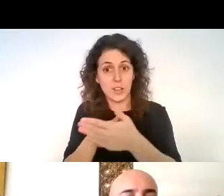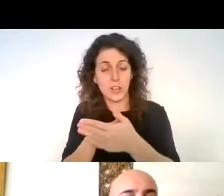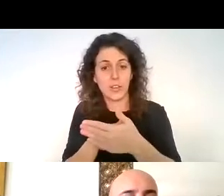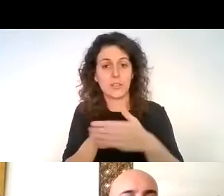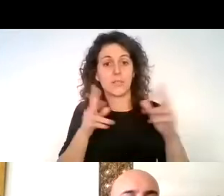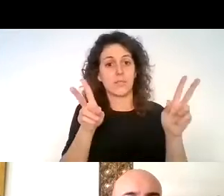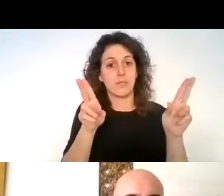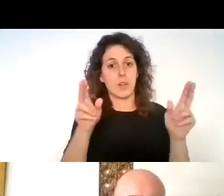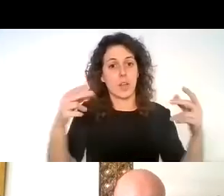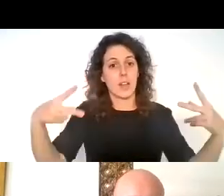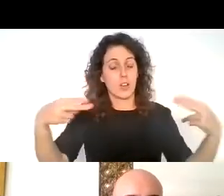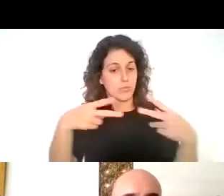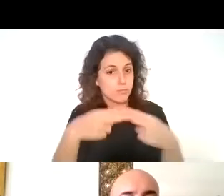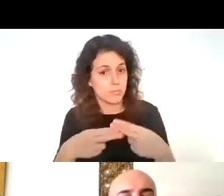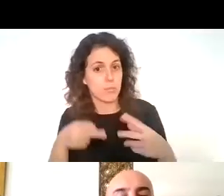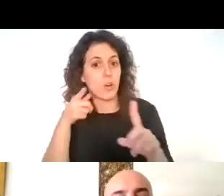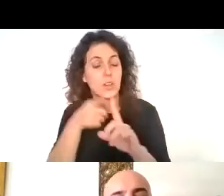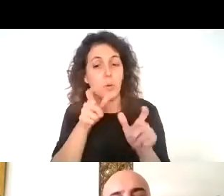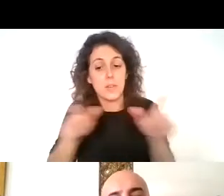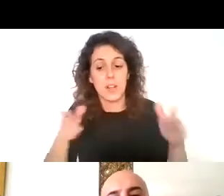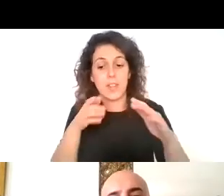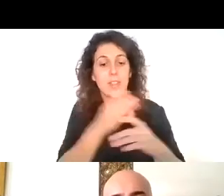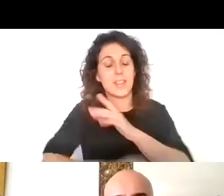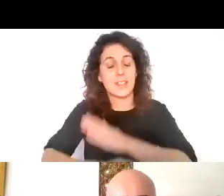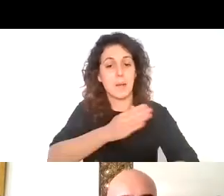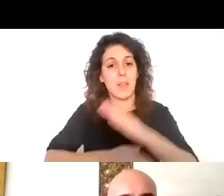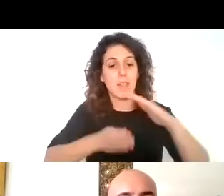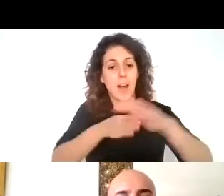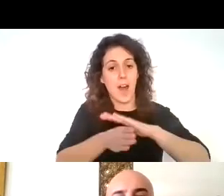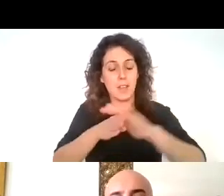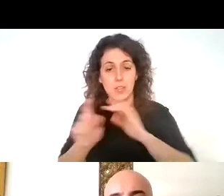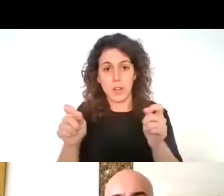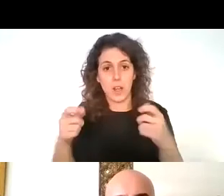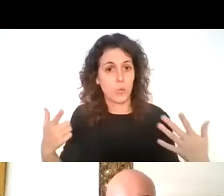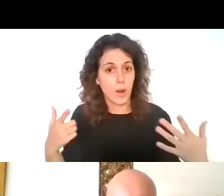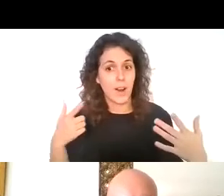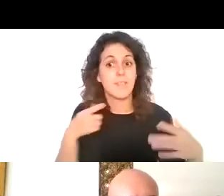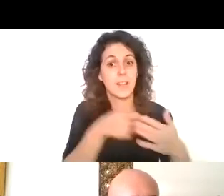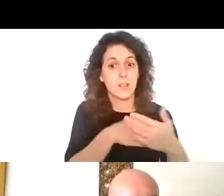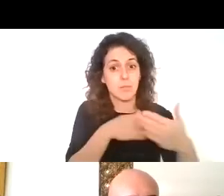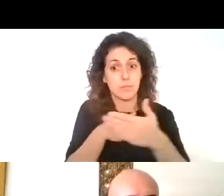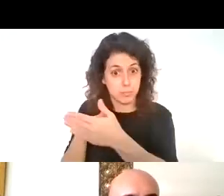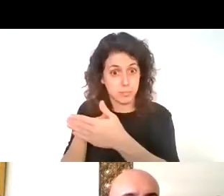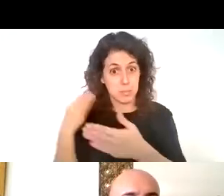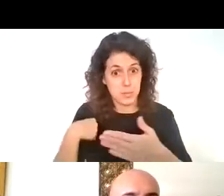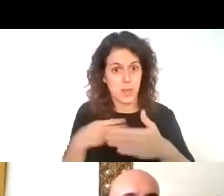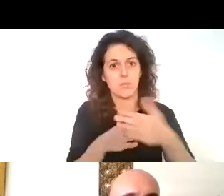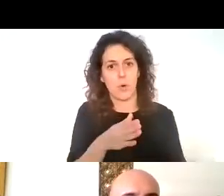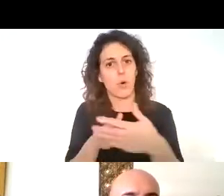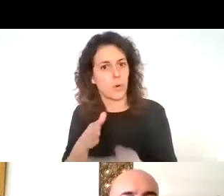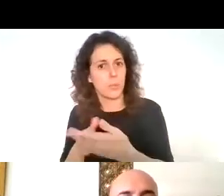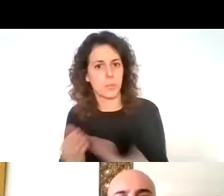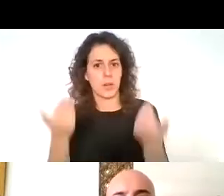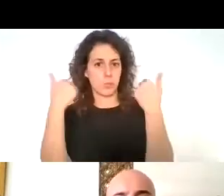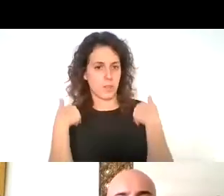impiden a las personas con discapacidad acceder de forma natural, como debería ser, sin ningún género de duda. Desde